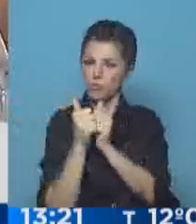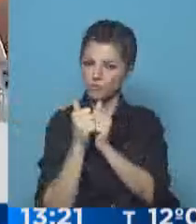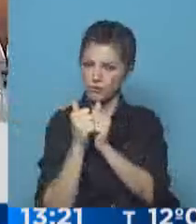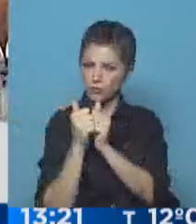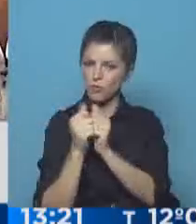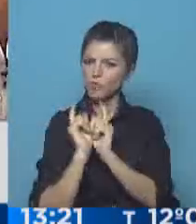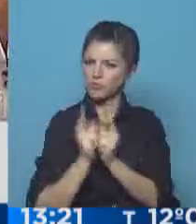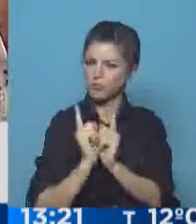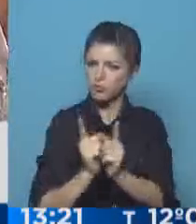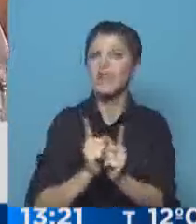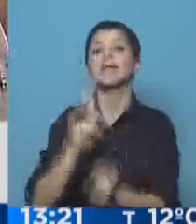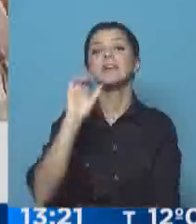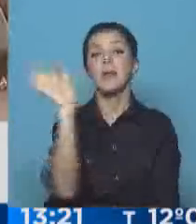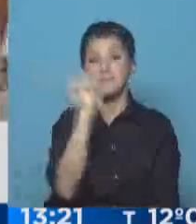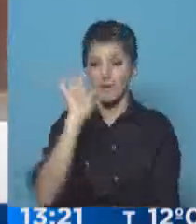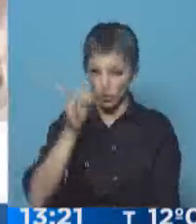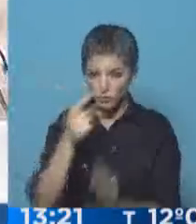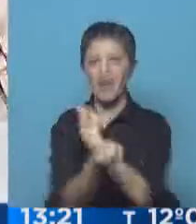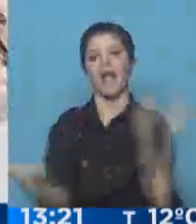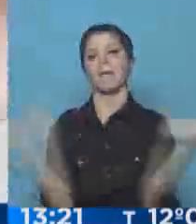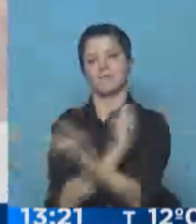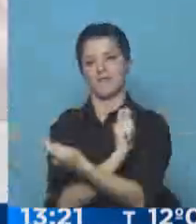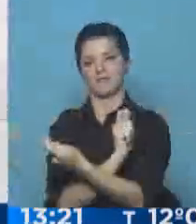octubre cambiemos. Gracias.